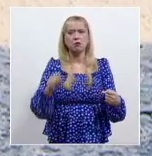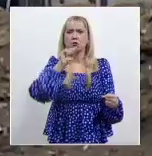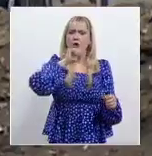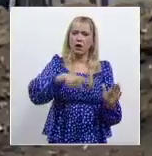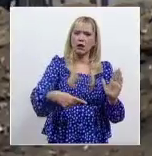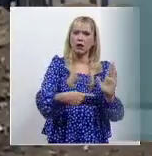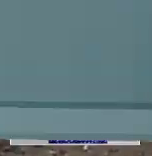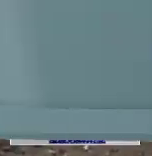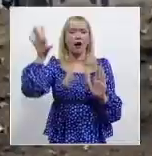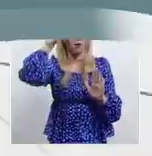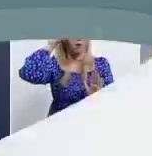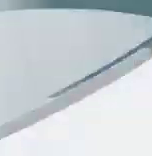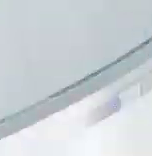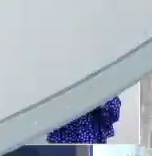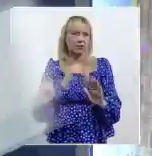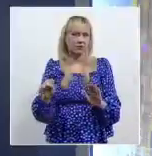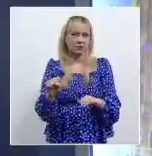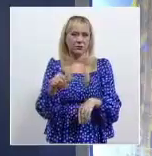Morelos.